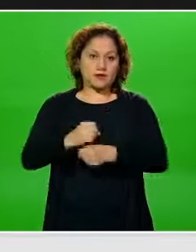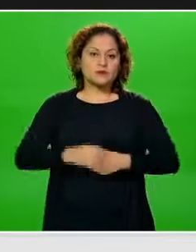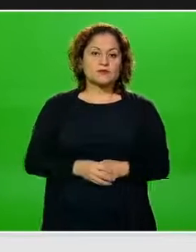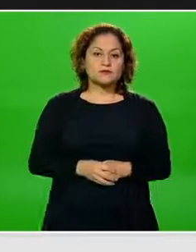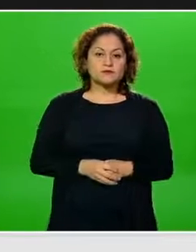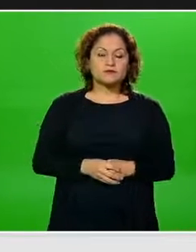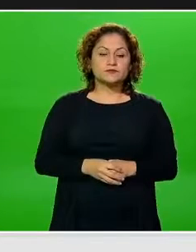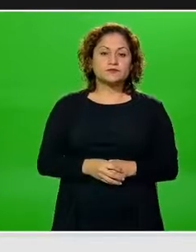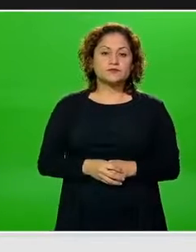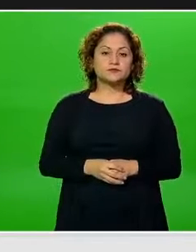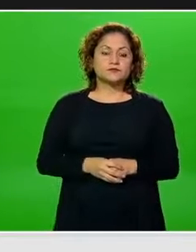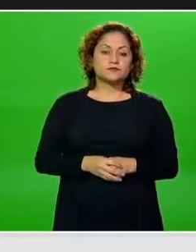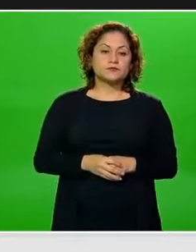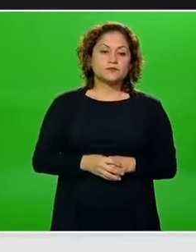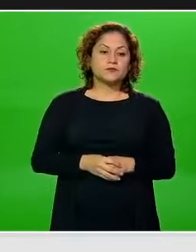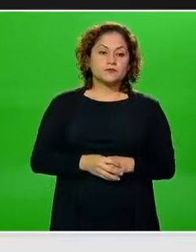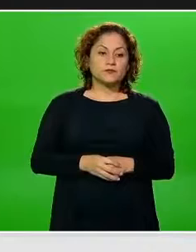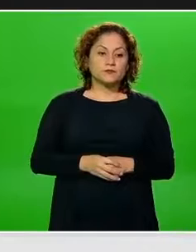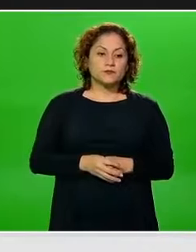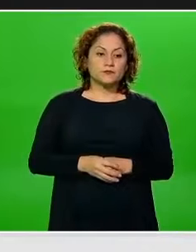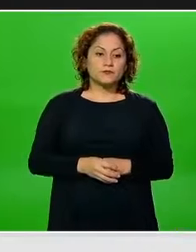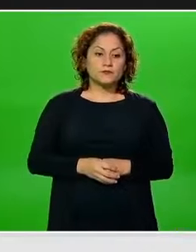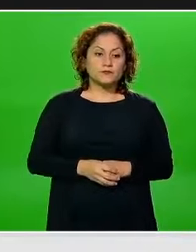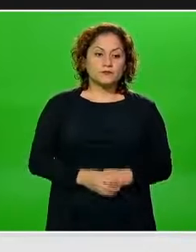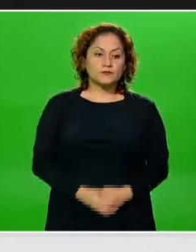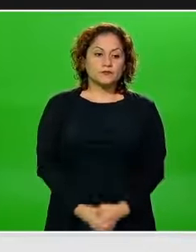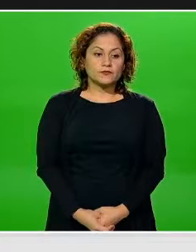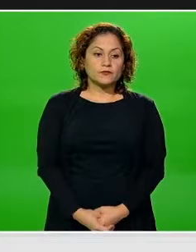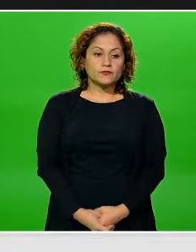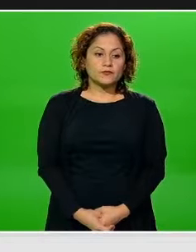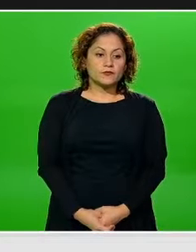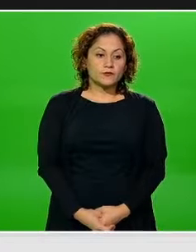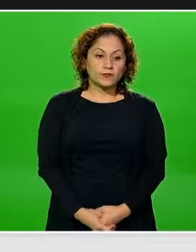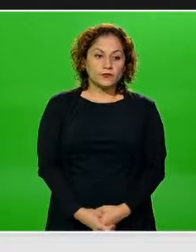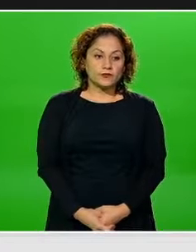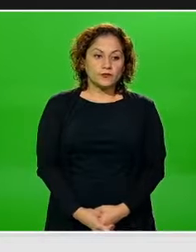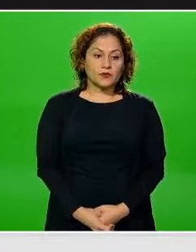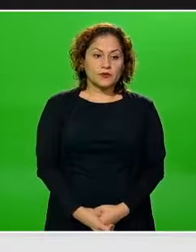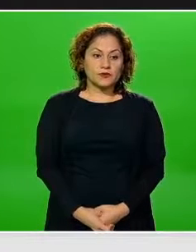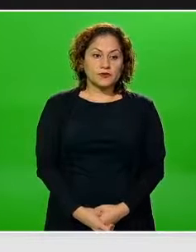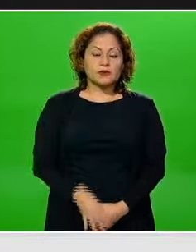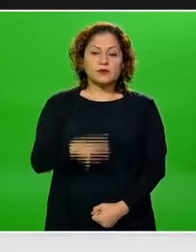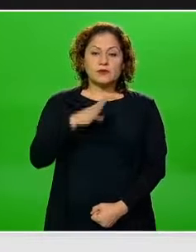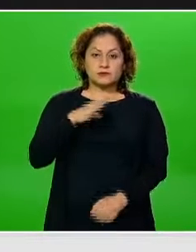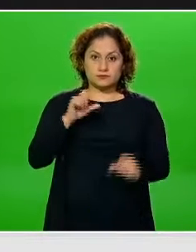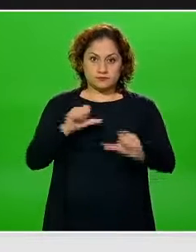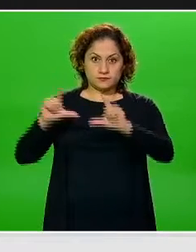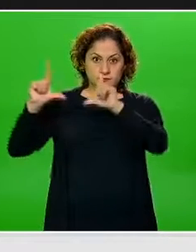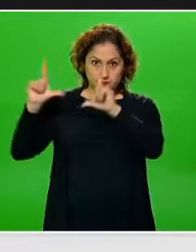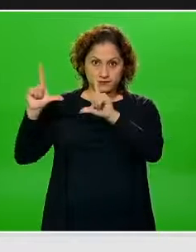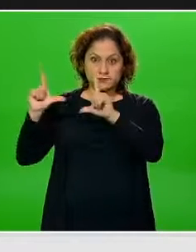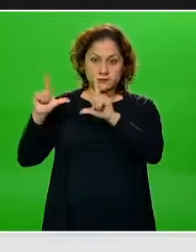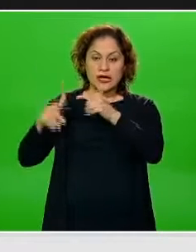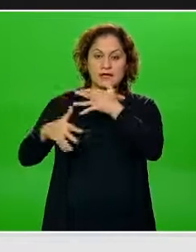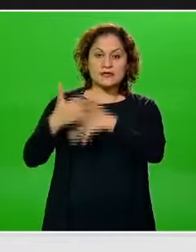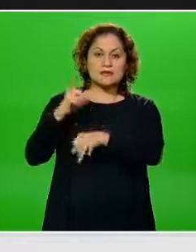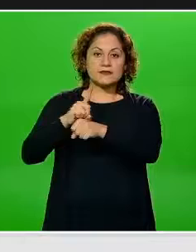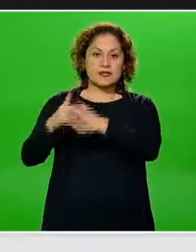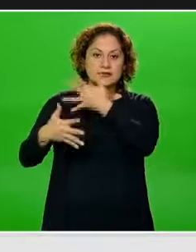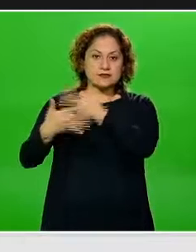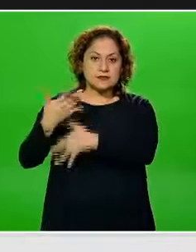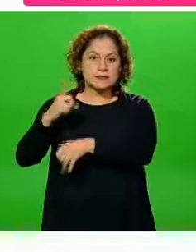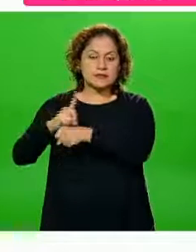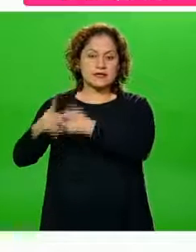diapositiva vamos a actualizar, estamos realizando ahora una actualización quincenal, dado que,